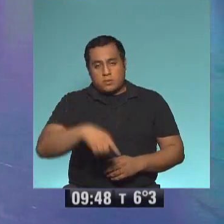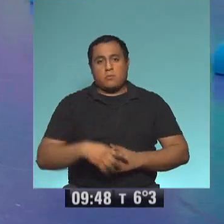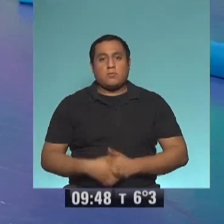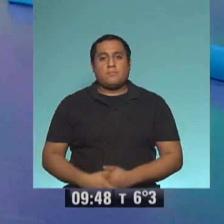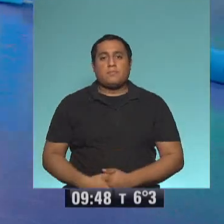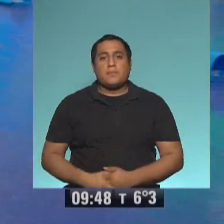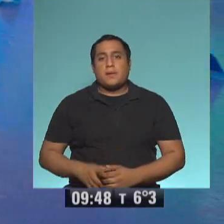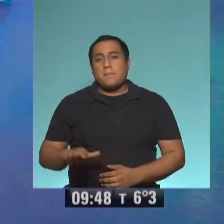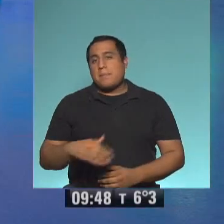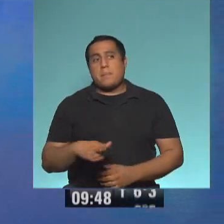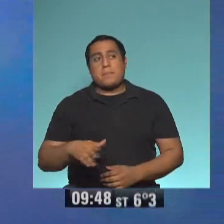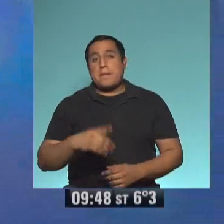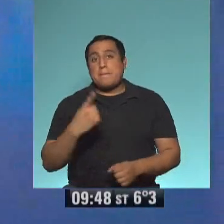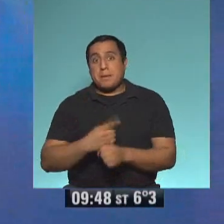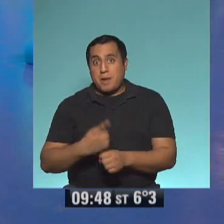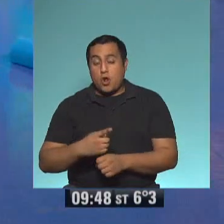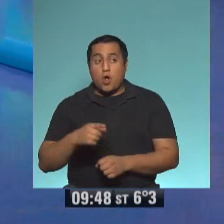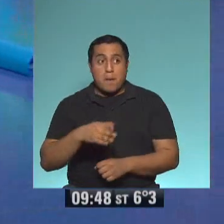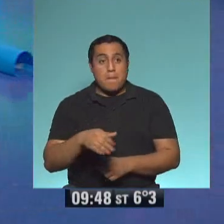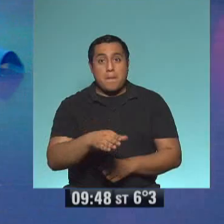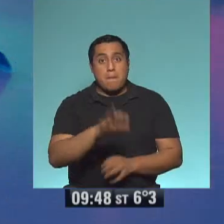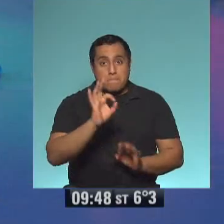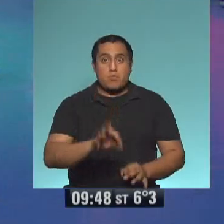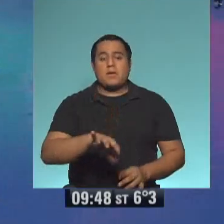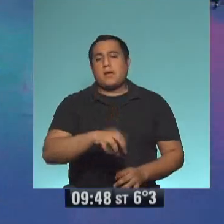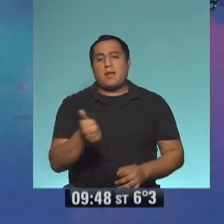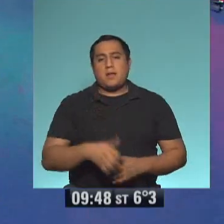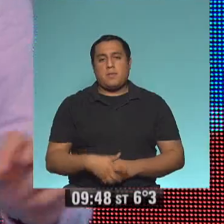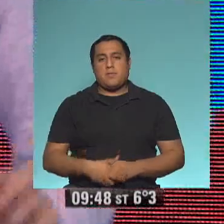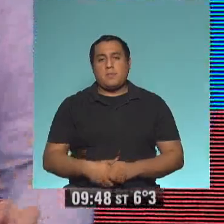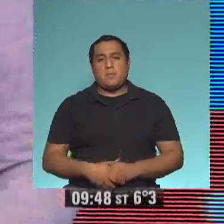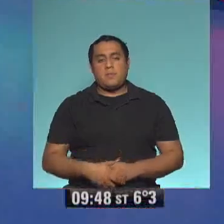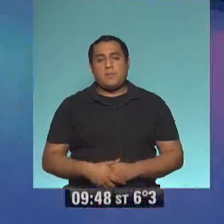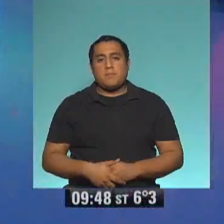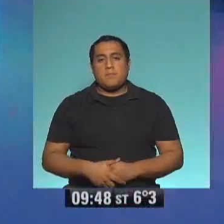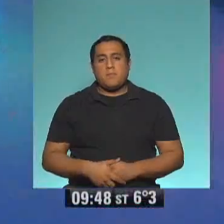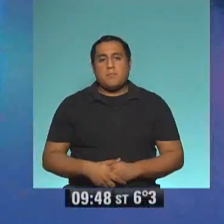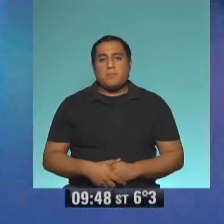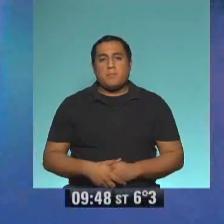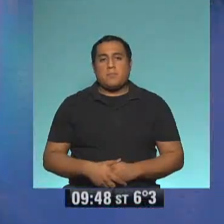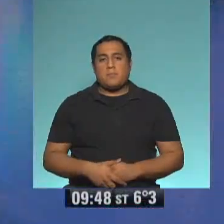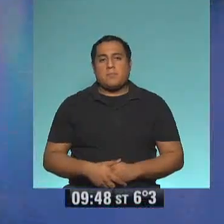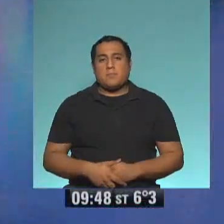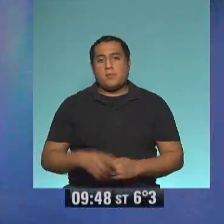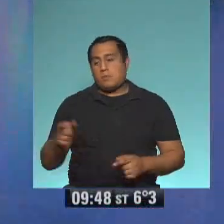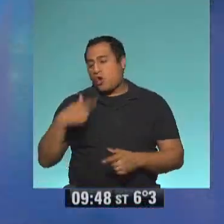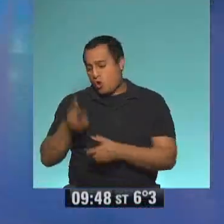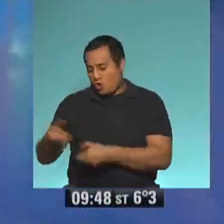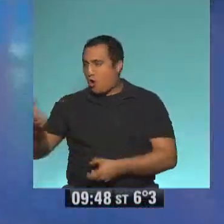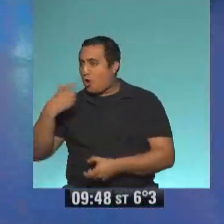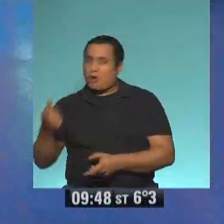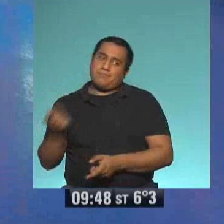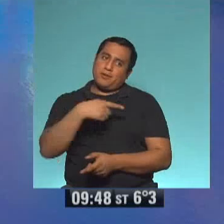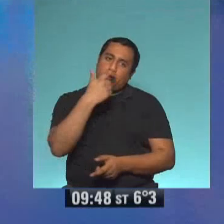que llega primero gana. A ver. Muy bien. Tienen que pasar por todos los túneles. Bueno, mira, vos tenés palo rojo, vas a pasar por el rojo. Ah, bueno, dale. Y yo que tengo, mira,